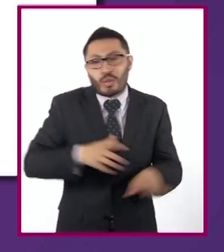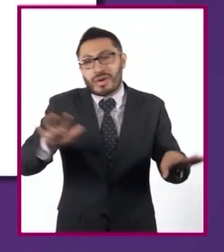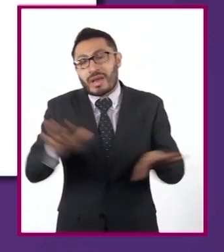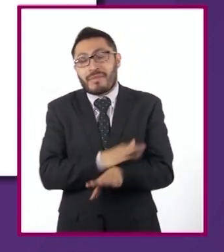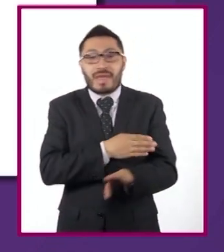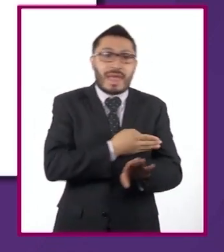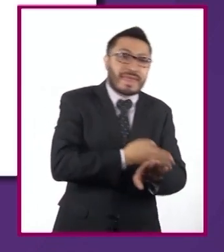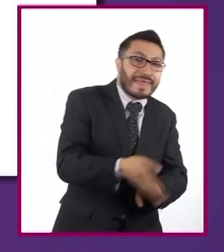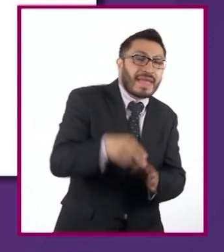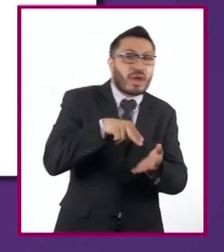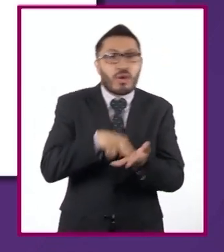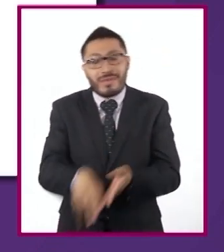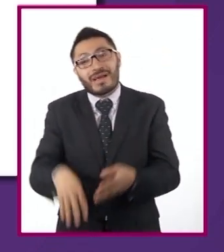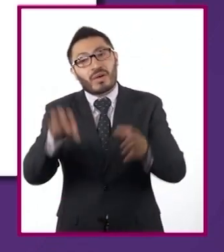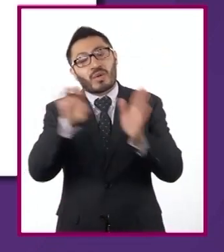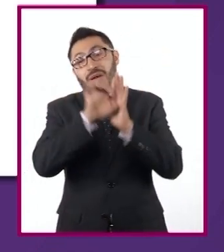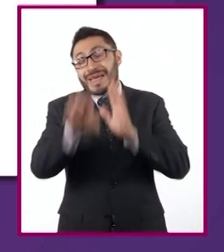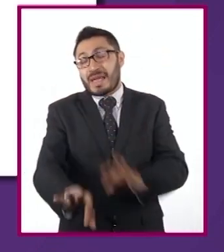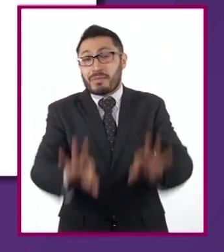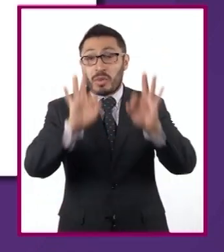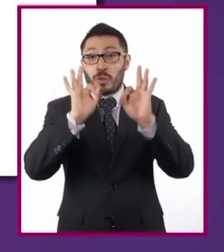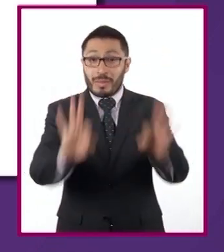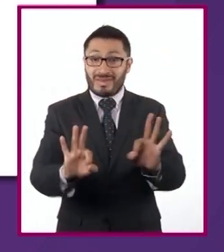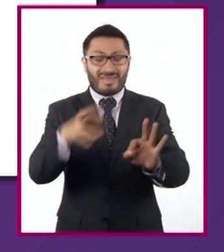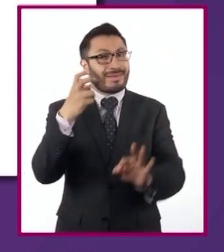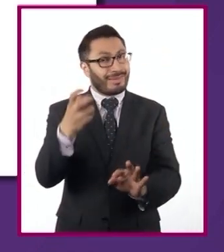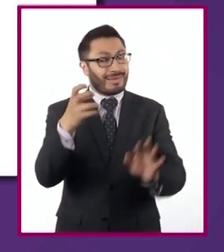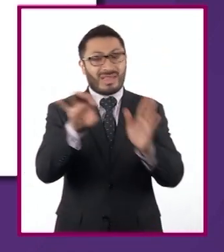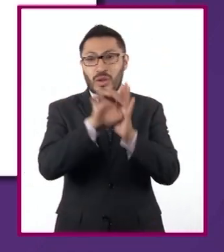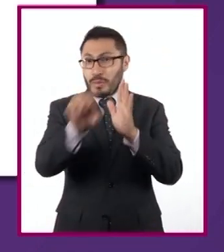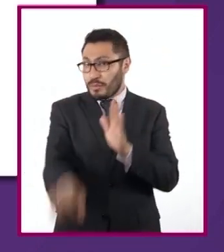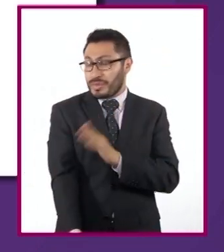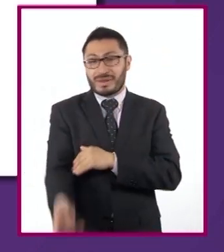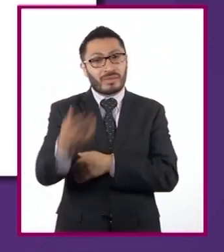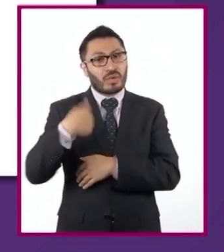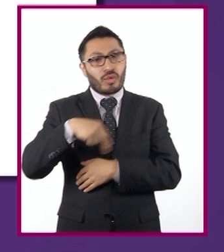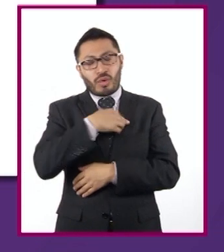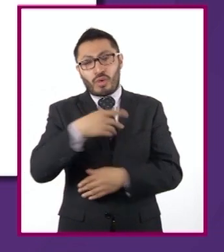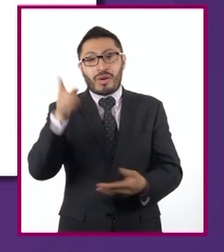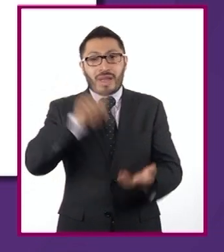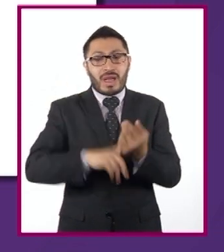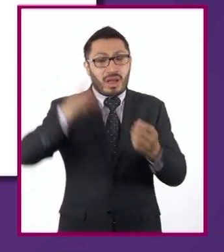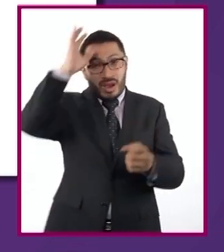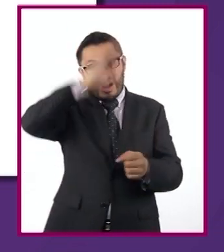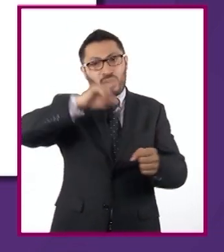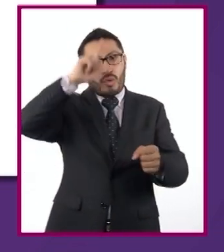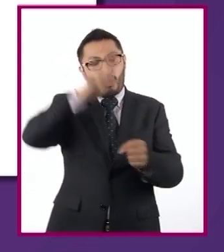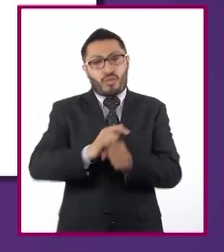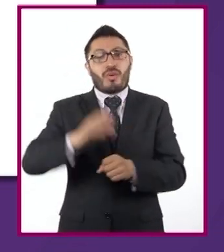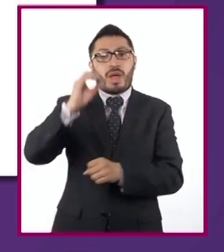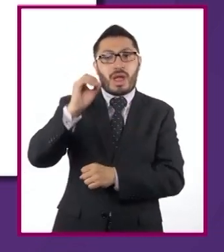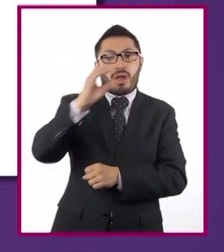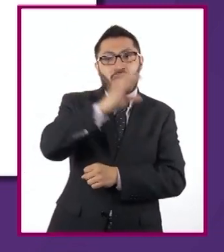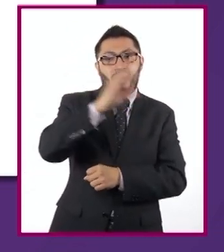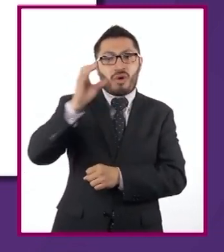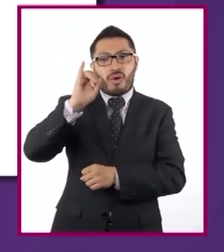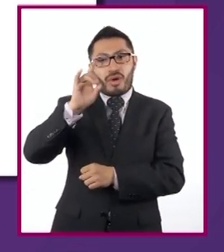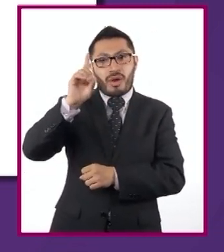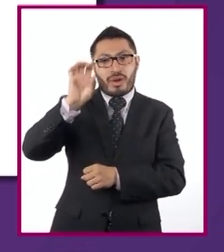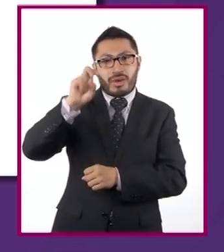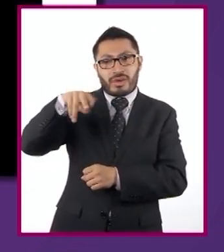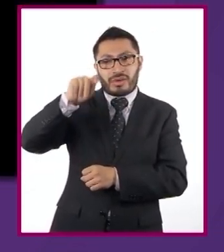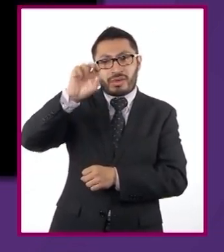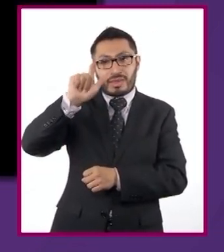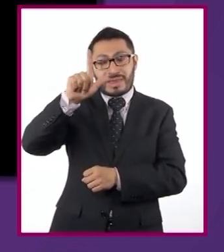y el blanco son un claro ejemplo de este argumento, ya que en nuestra cultura, la cultura occidental, el color negro